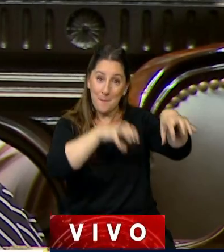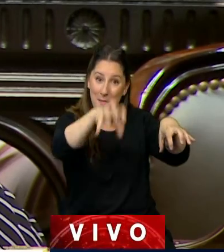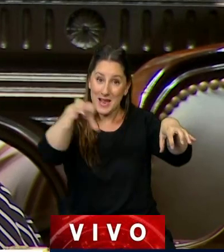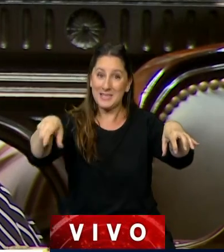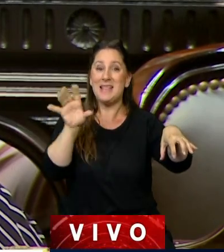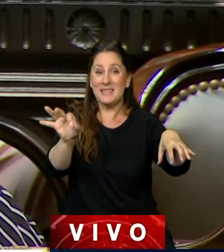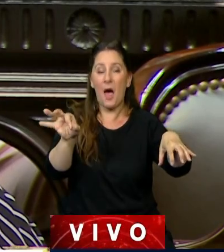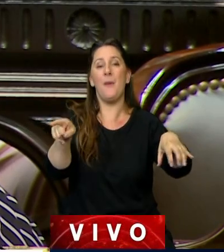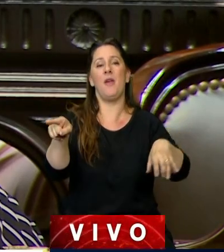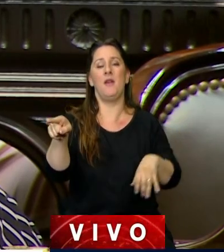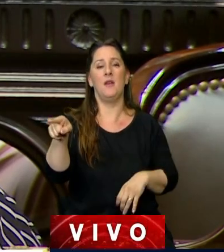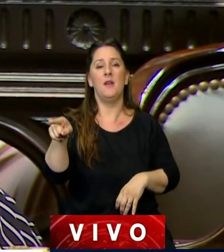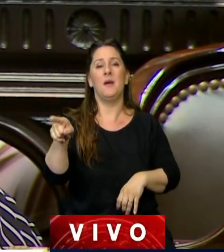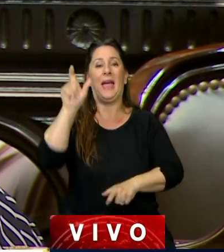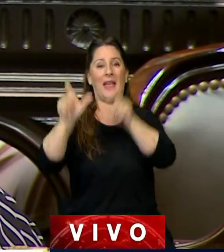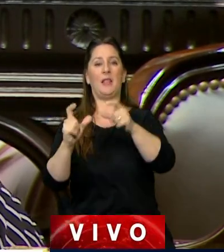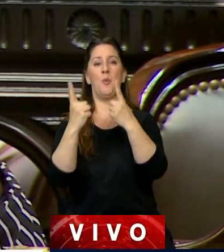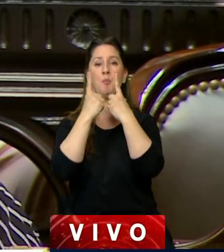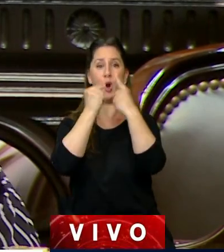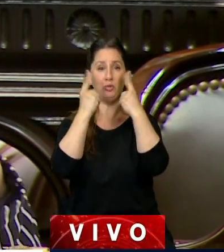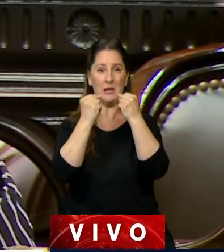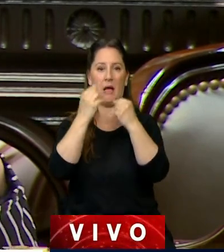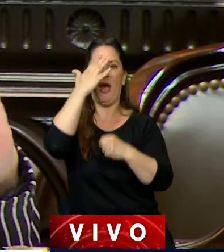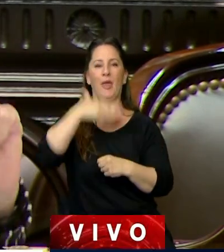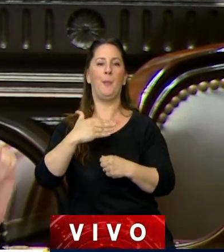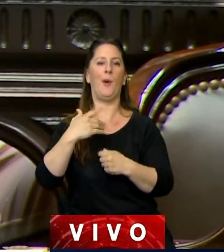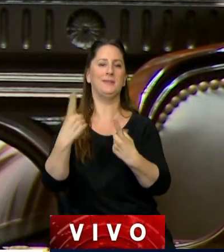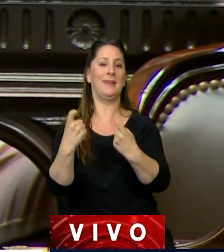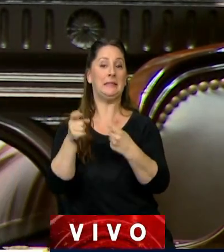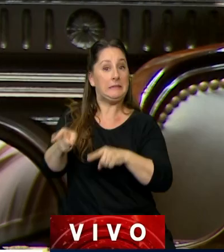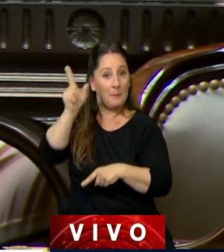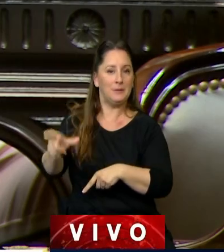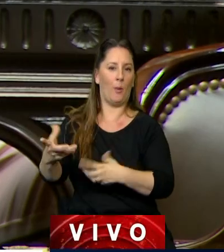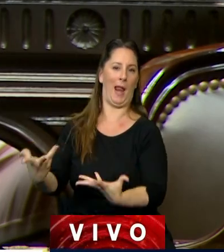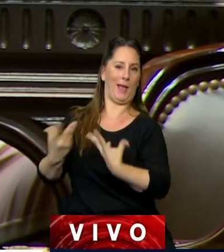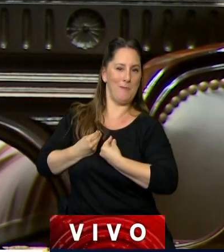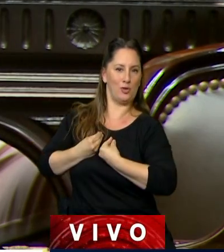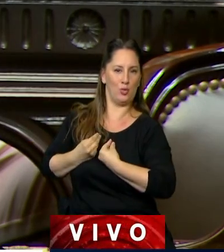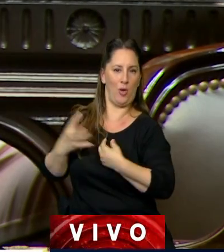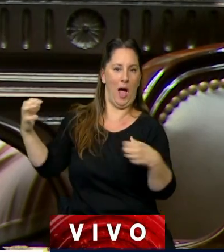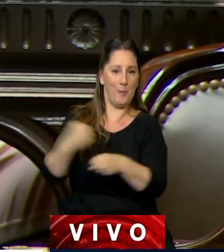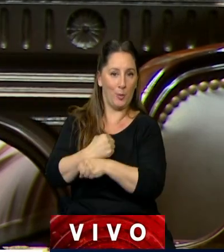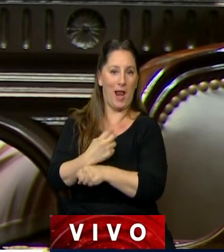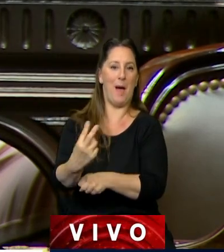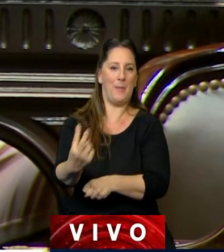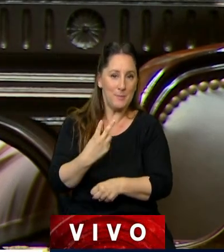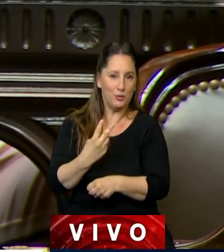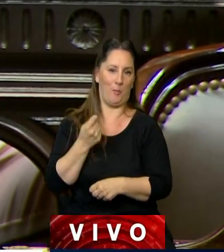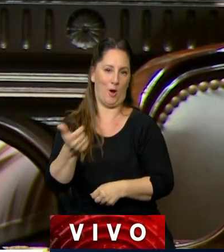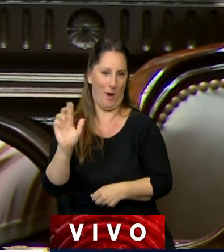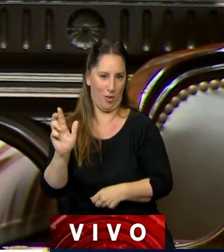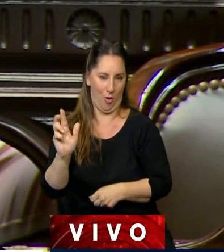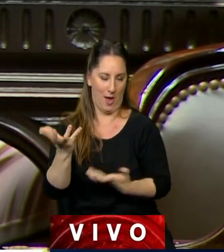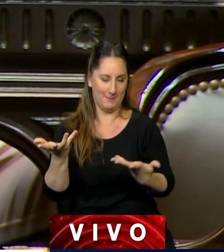a los cuales se quejan son quienes después le tienen que aprobar las autorizaciones para comprar dólares.